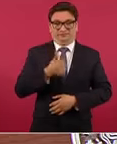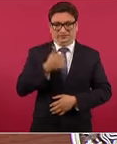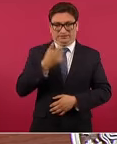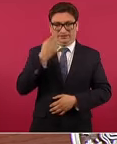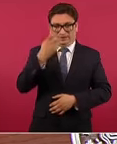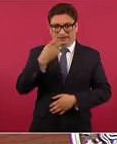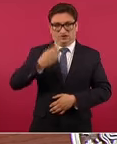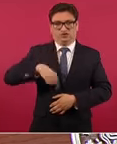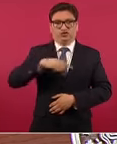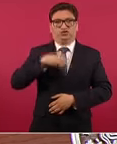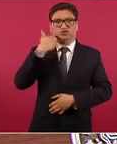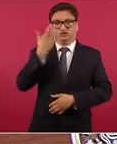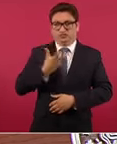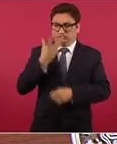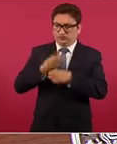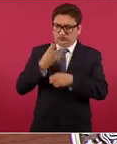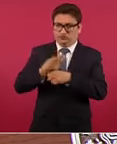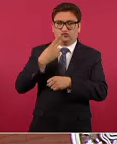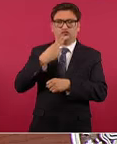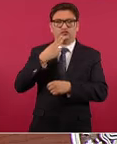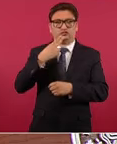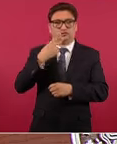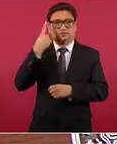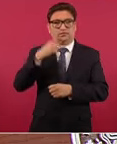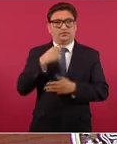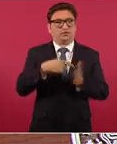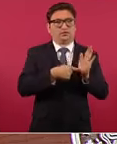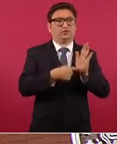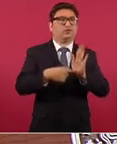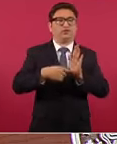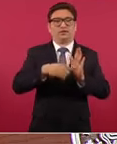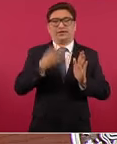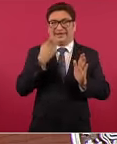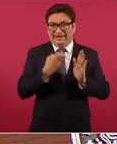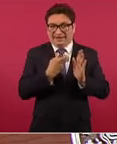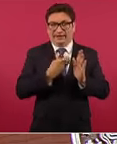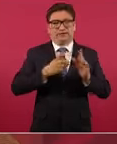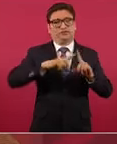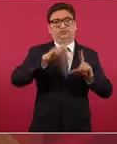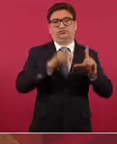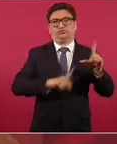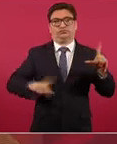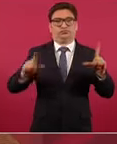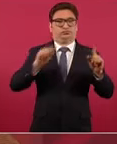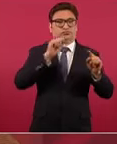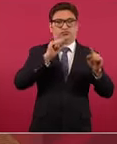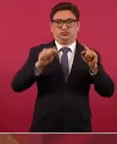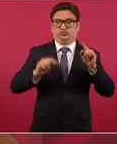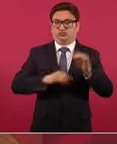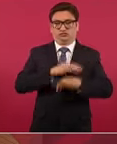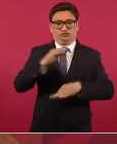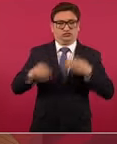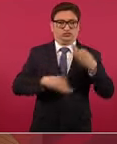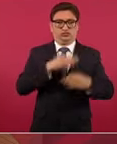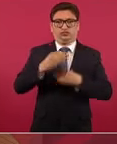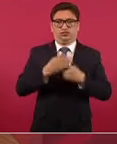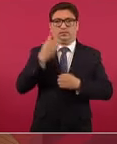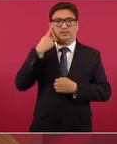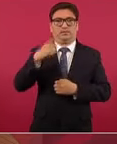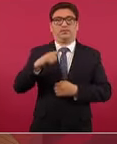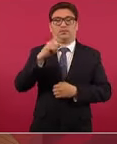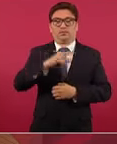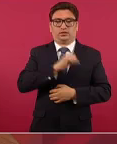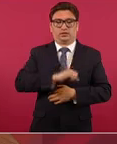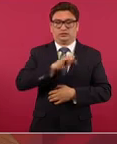aplicar como modelo en todo el país con la federalización